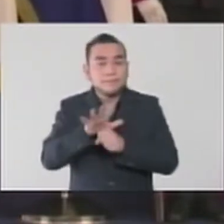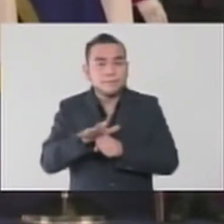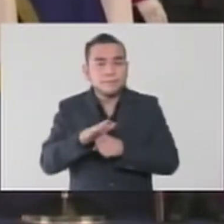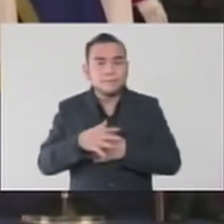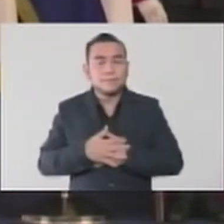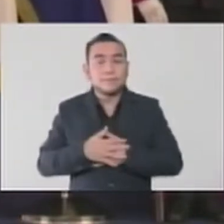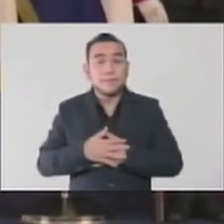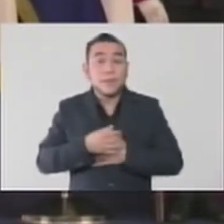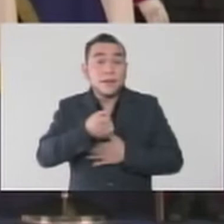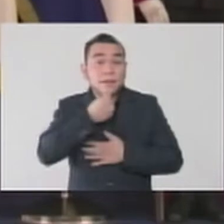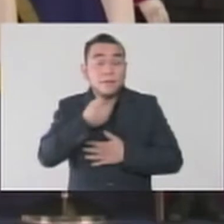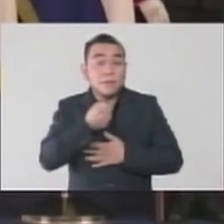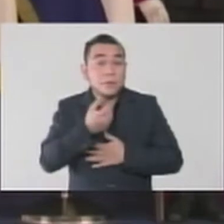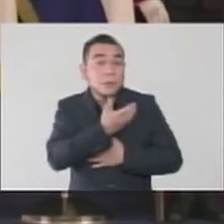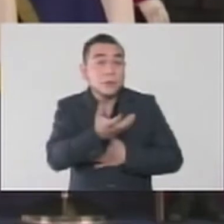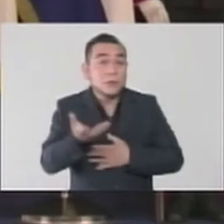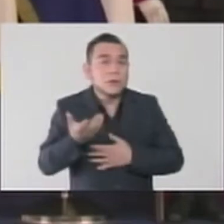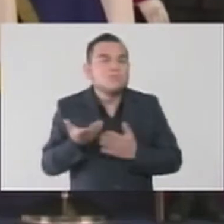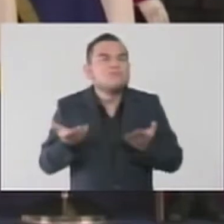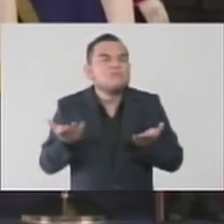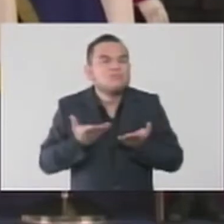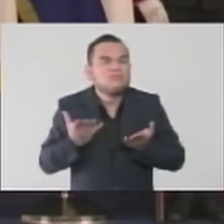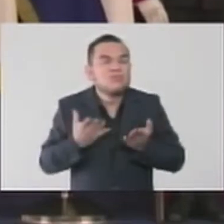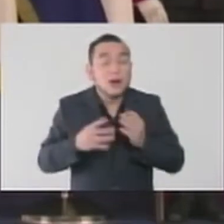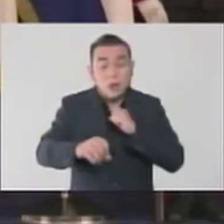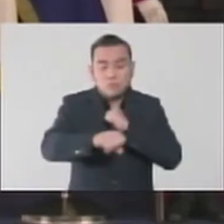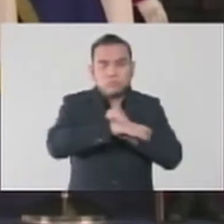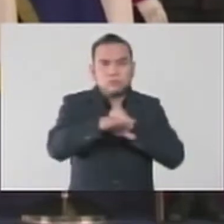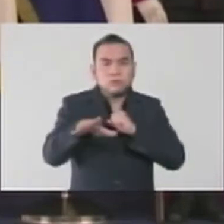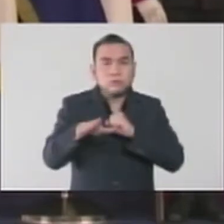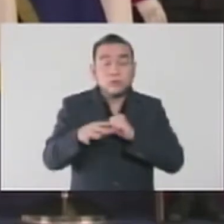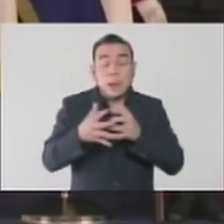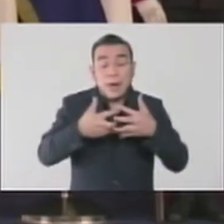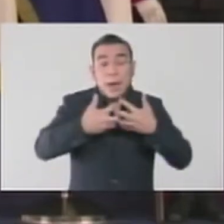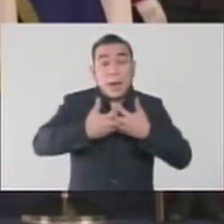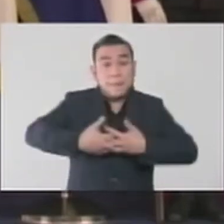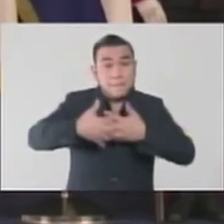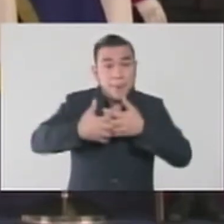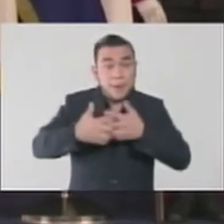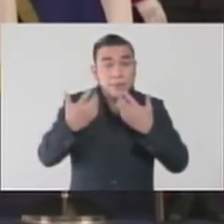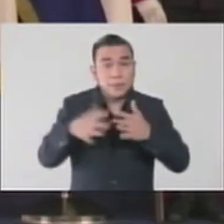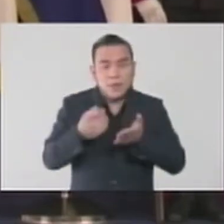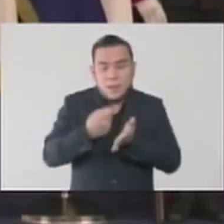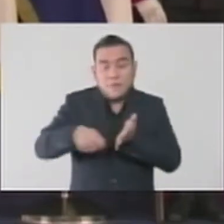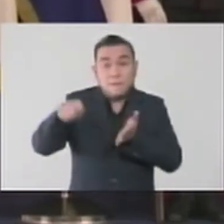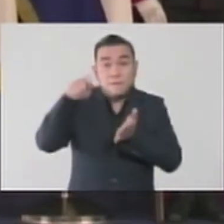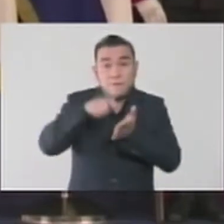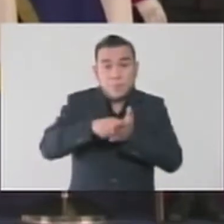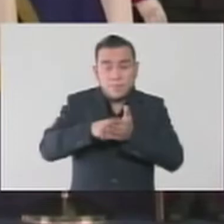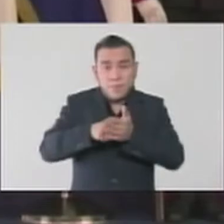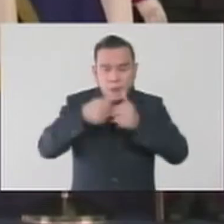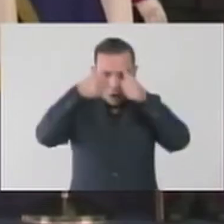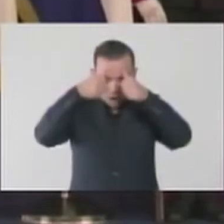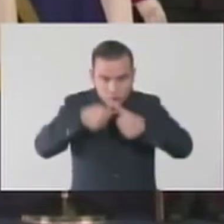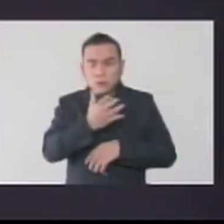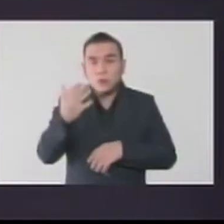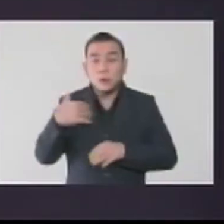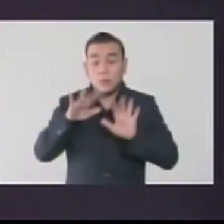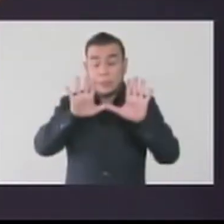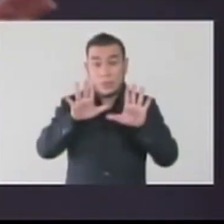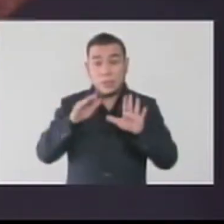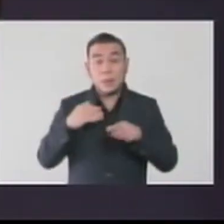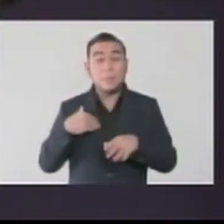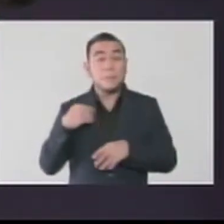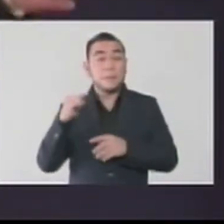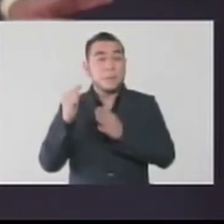de los reportes de prensa en donde los comunicados de prensa que esta empresa sacaran ya una vez que firmado el acuerdo final con el gobierno el salvador